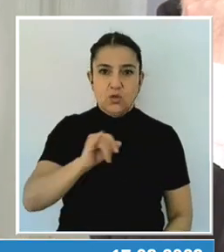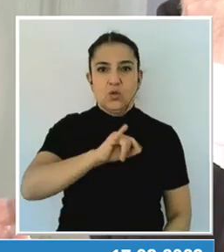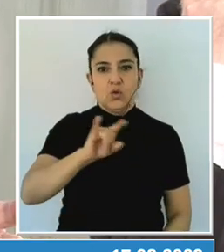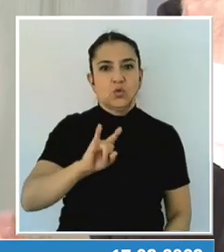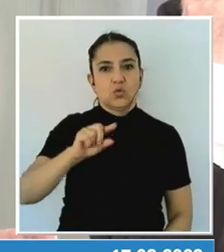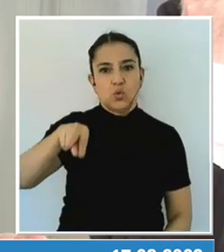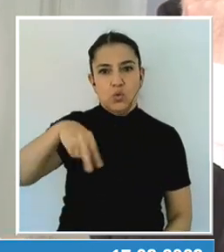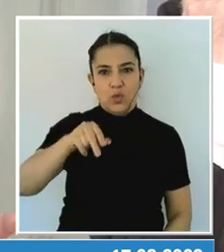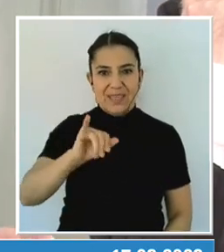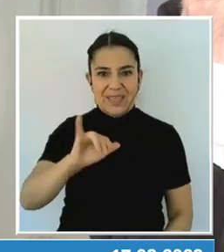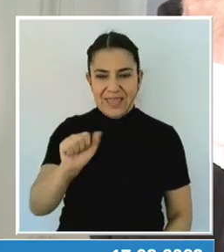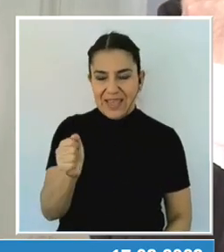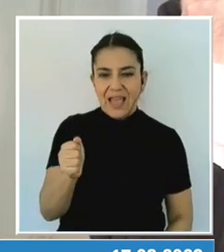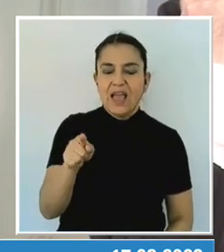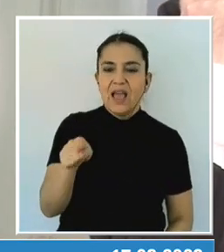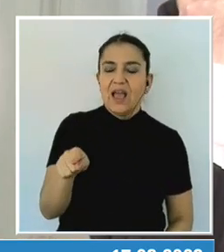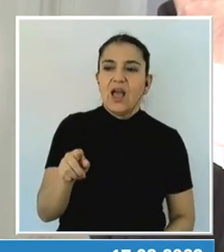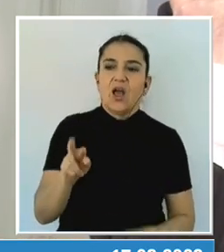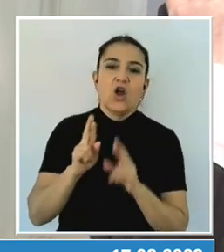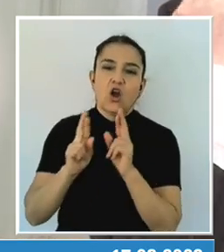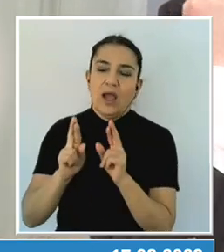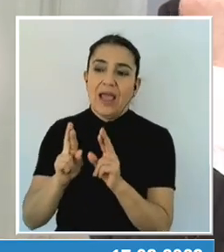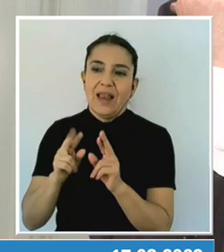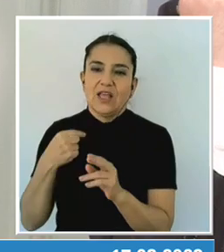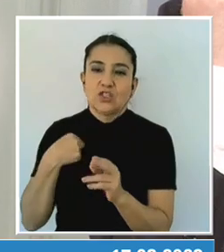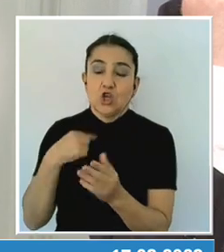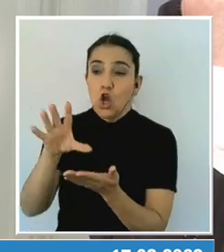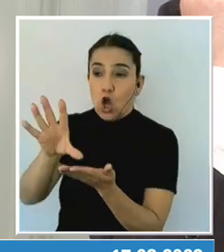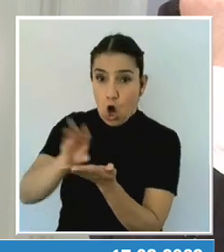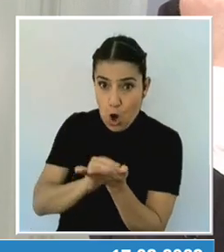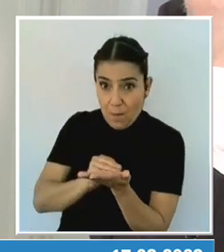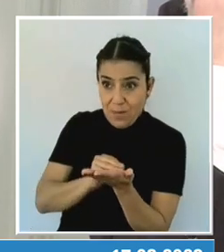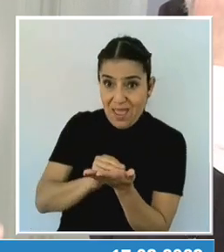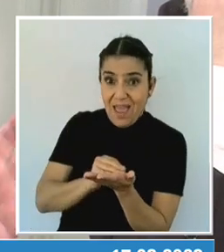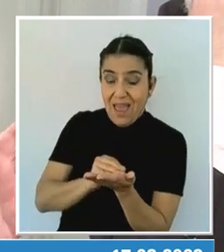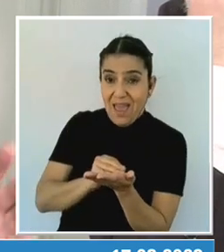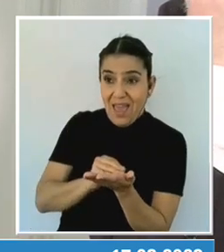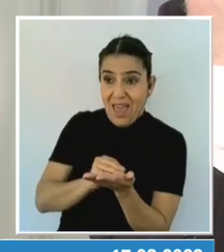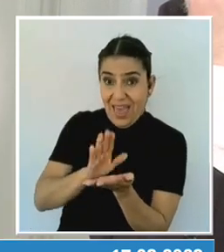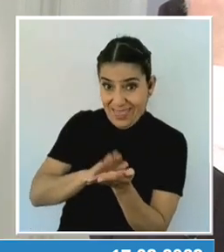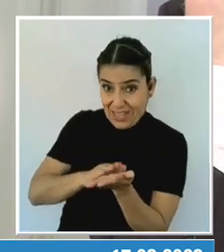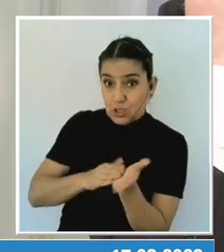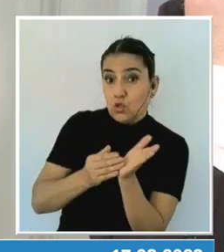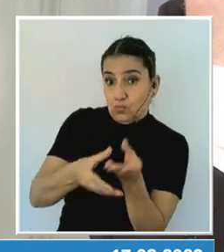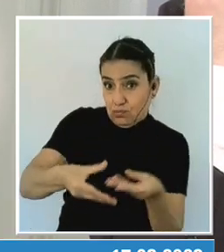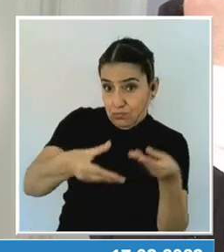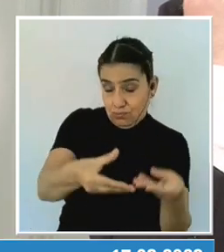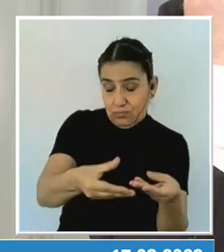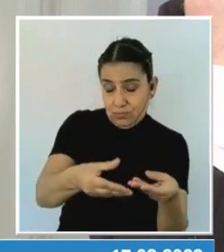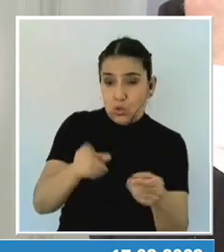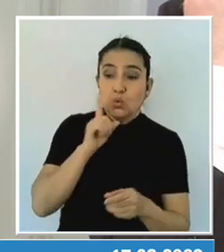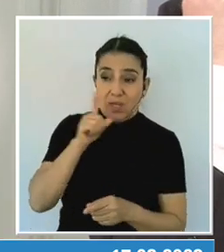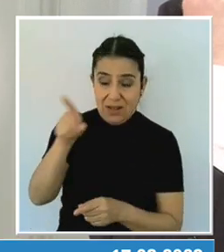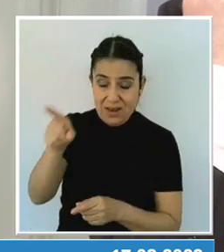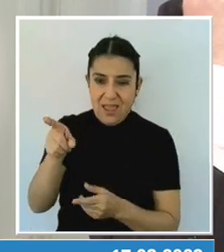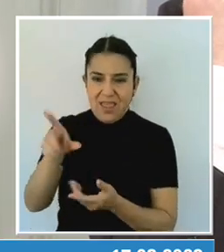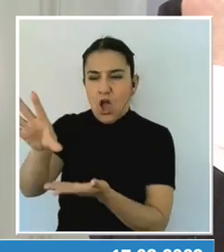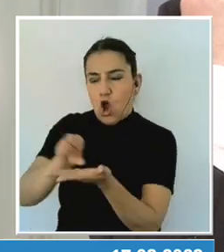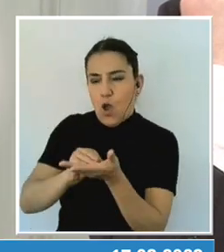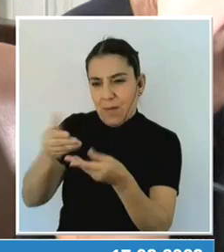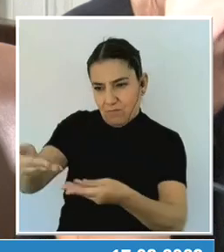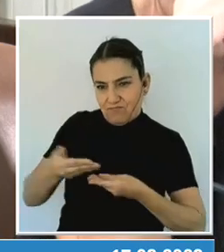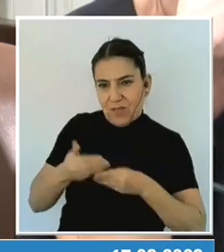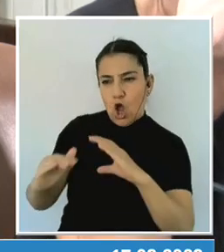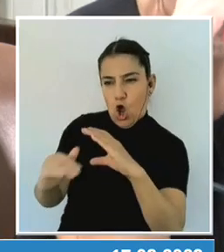Anira pudiera yo tener una copia del texto que tú has entregado o que tú tienes allá, que me la deje llegar a mi correo